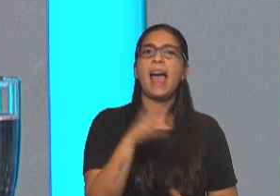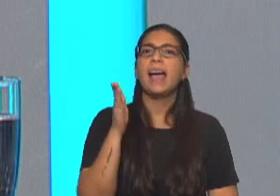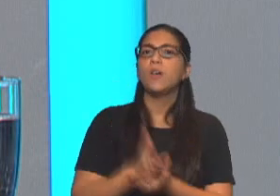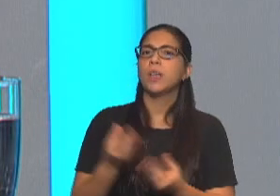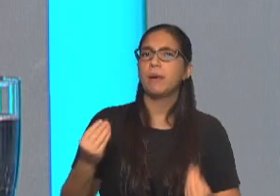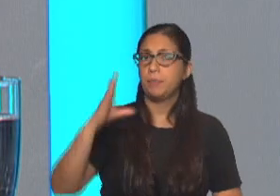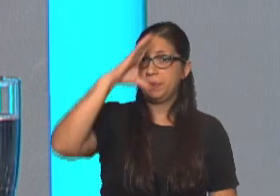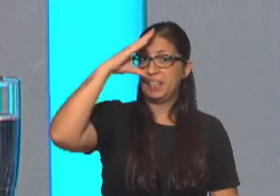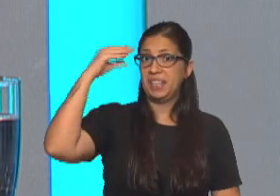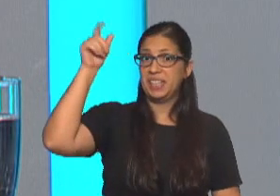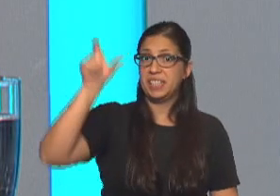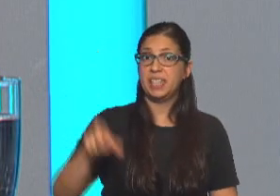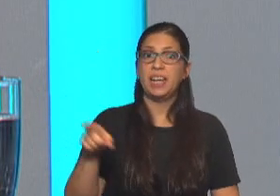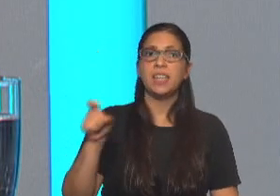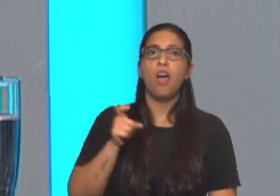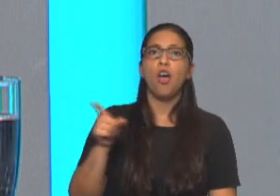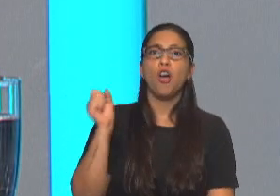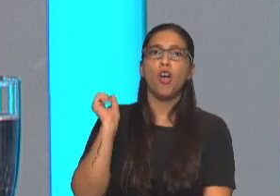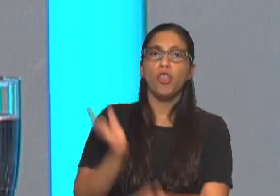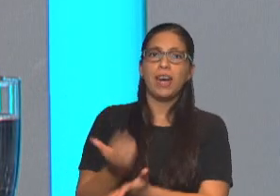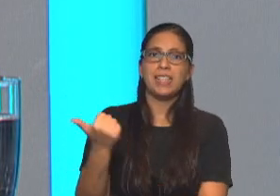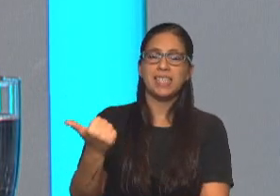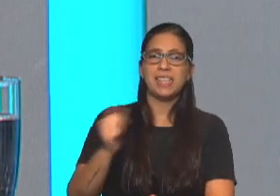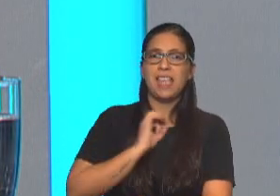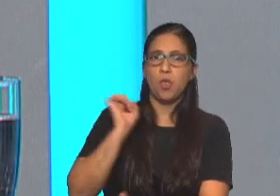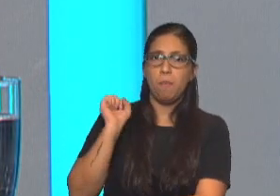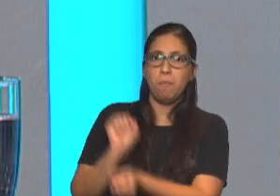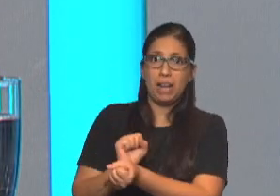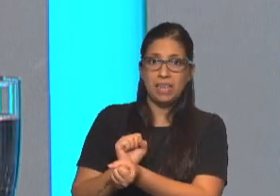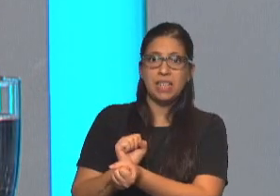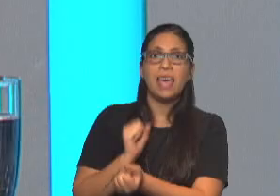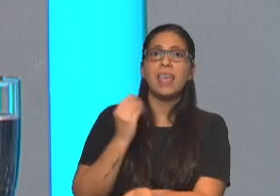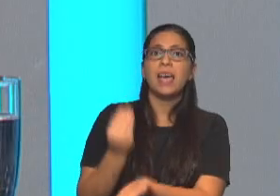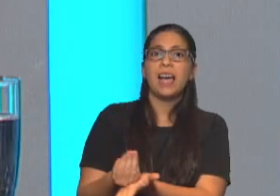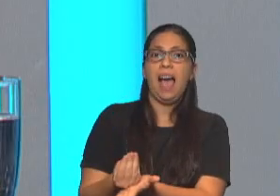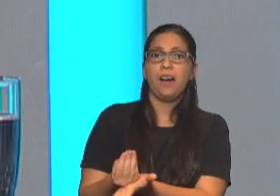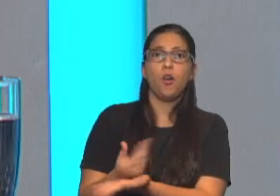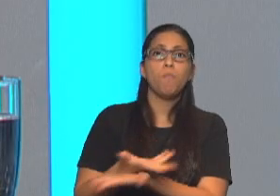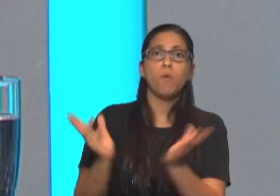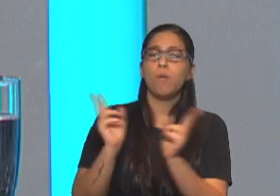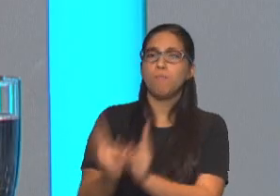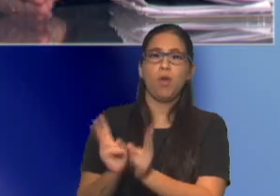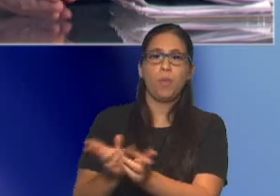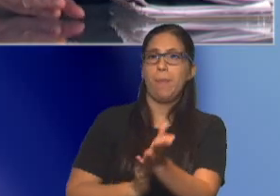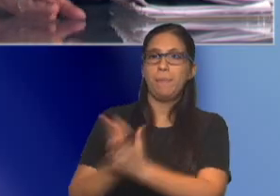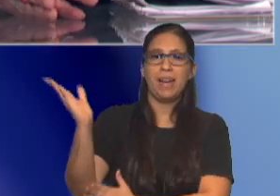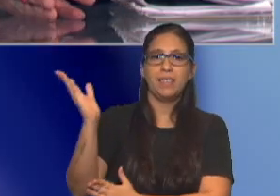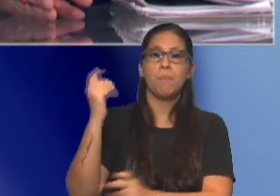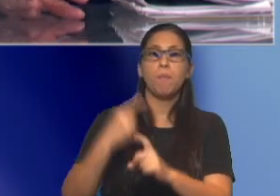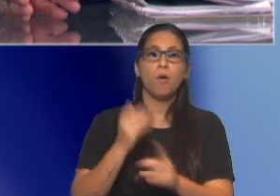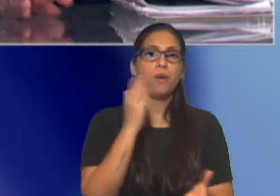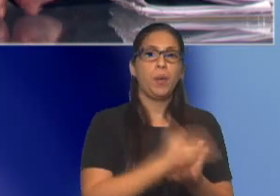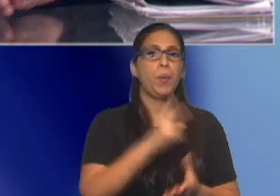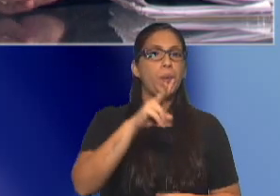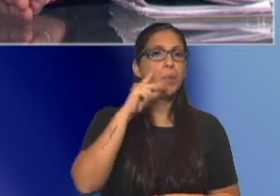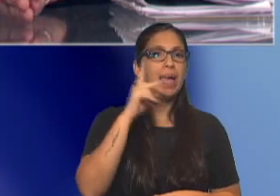Cristina Fernández de Kirchner tiene una condena a 6 años de prisión e inhabilitación perpetua para ejercer cargos en la causa vialidad